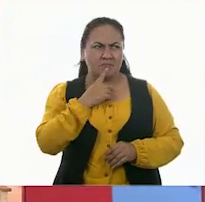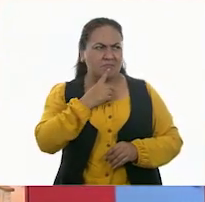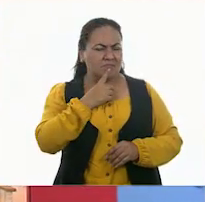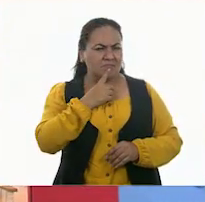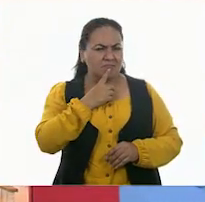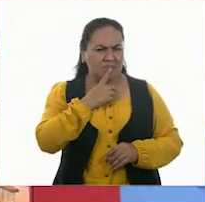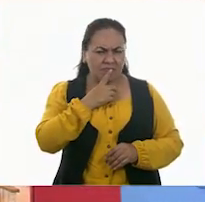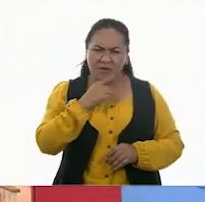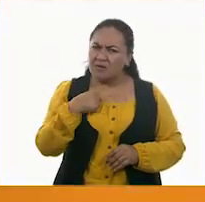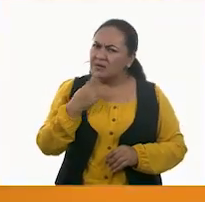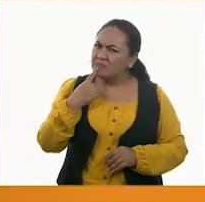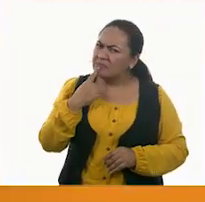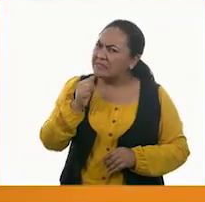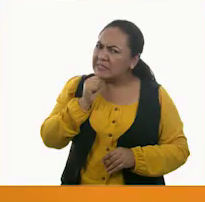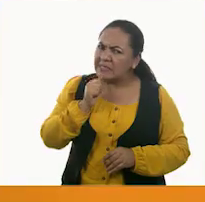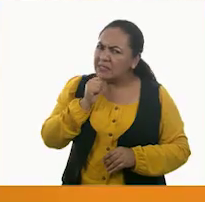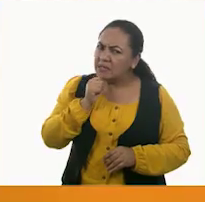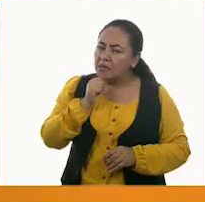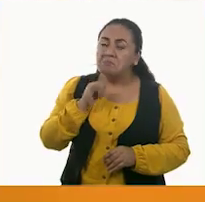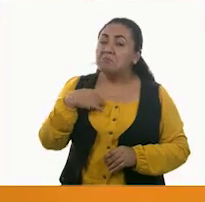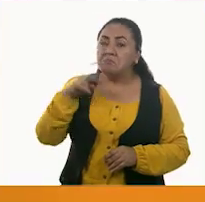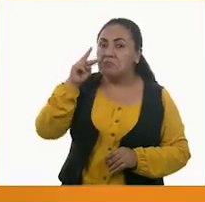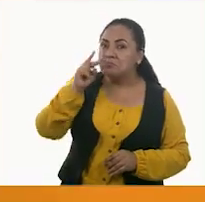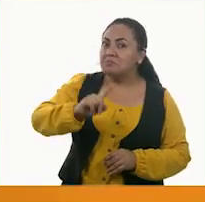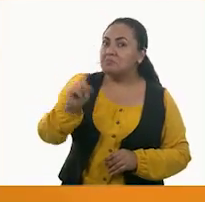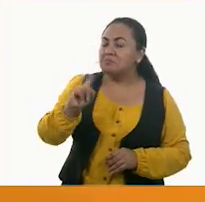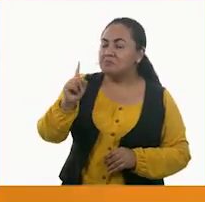nunca vemos. De hecho, no vemos.